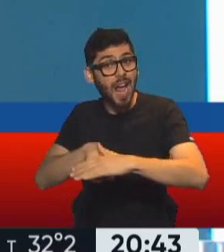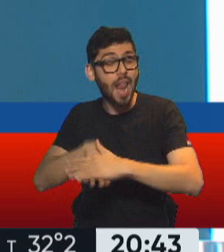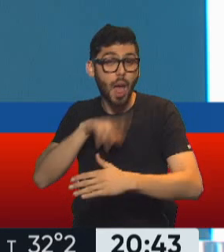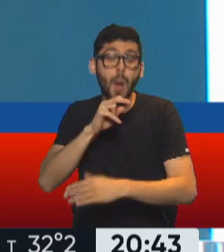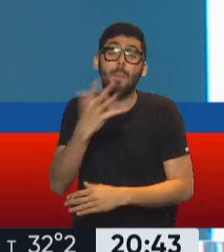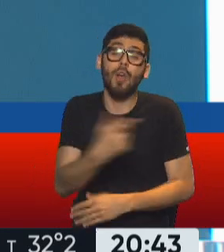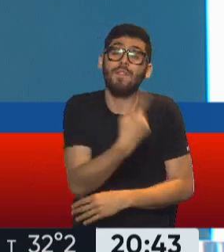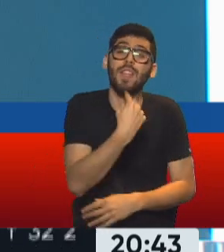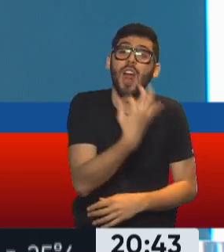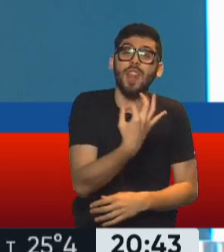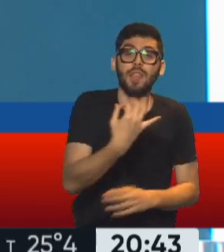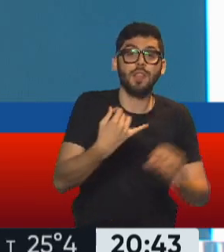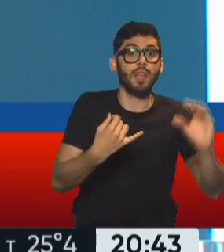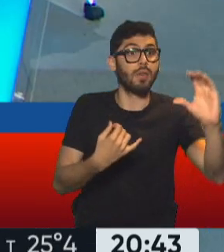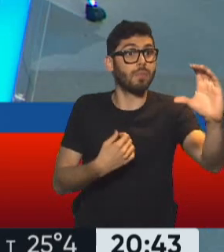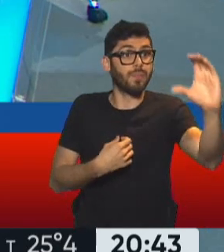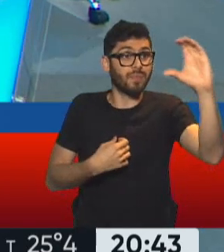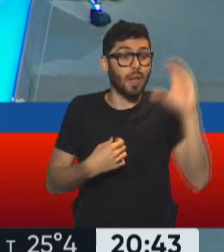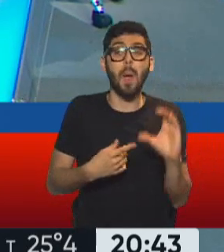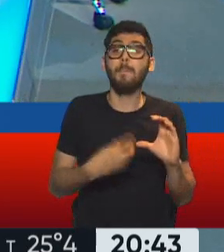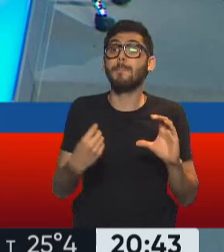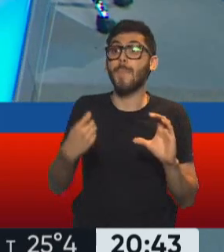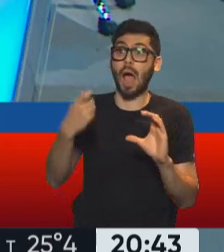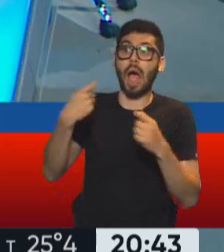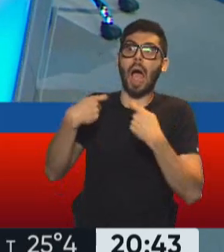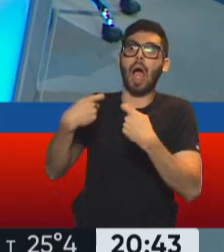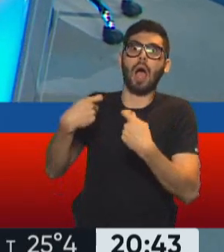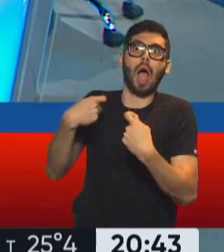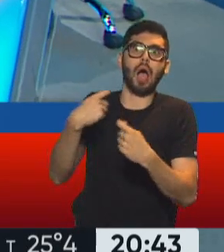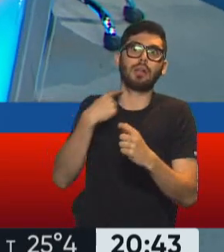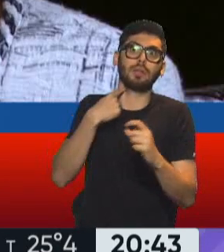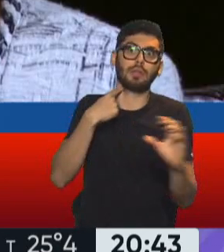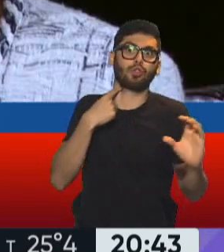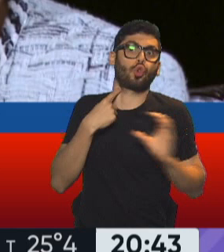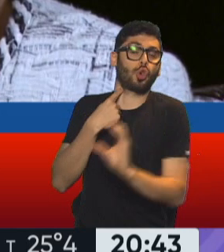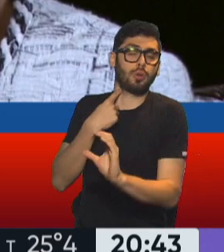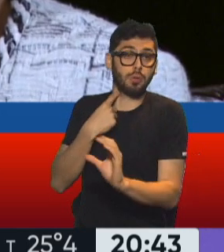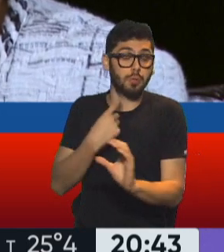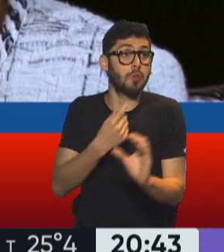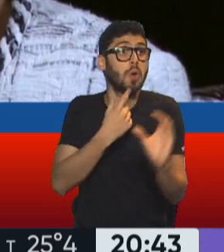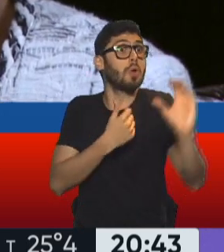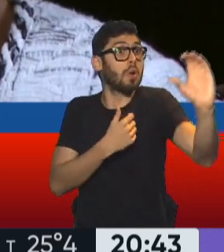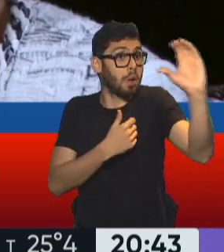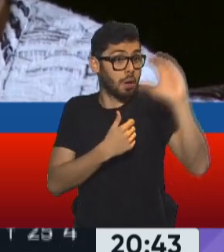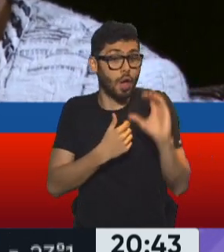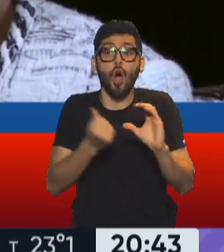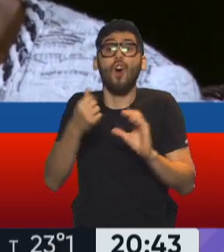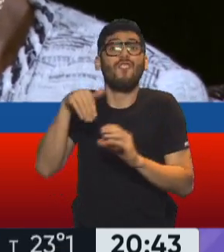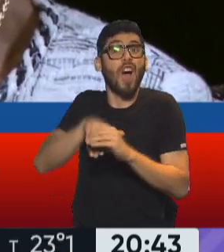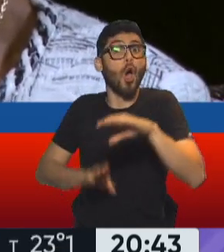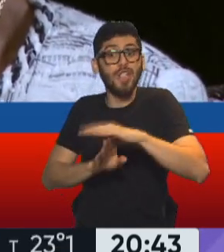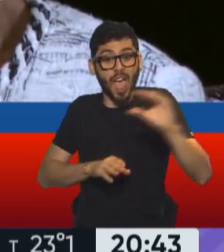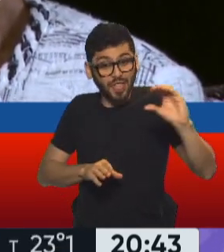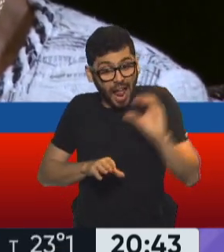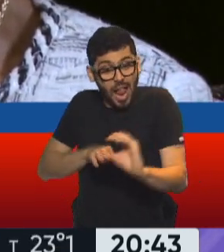de que financiaron déficit. Porque si hubieran financiado déficit, bueno, entra el préstamo, quedan las reservas de Banco Central, el Central le da